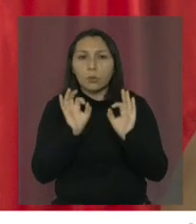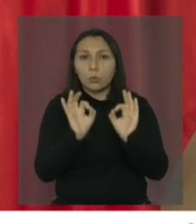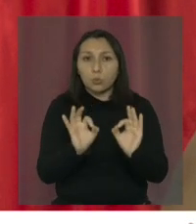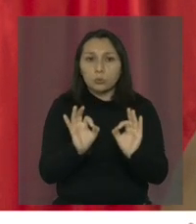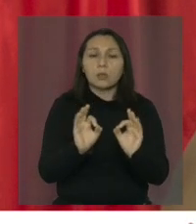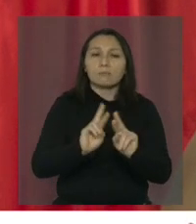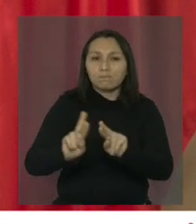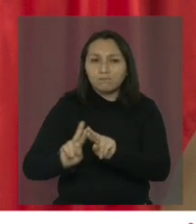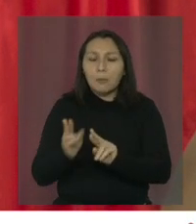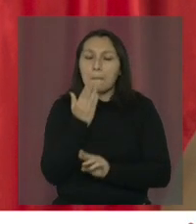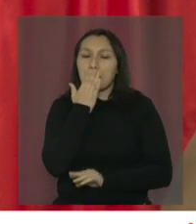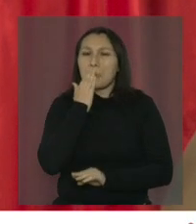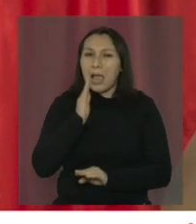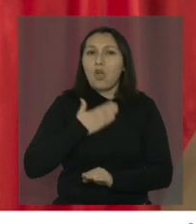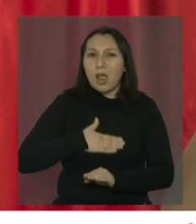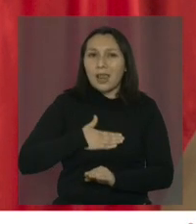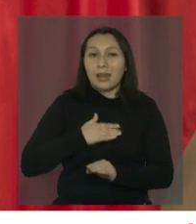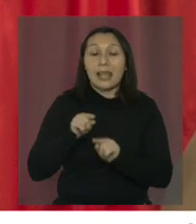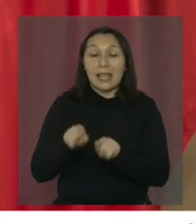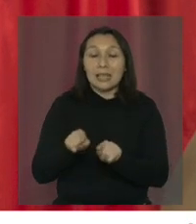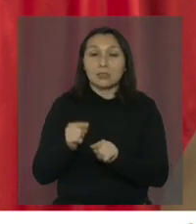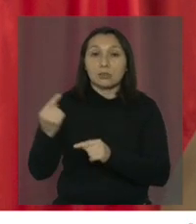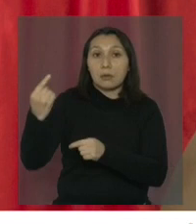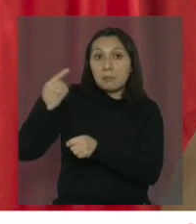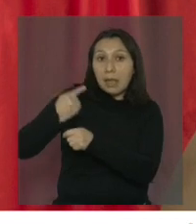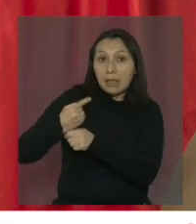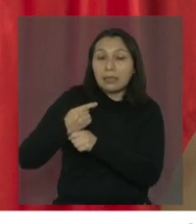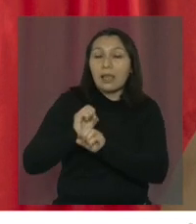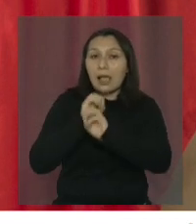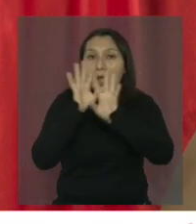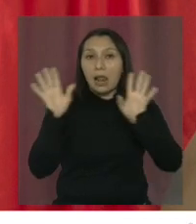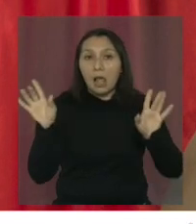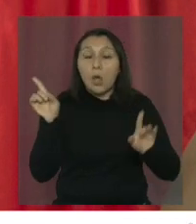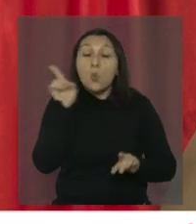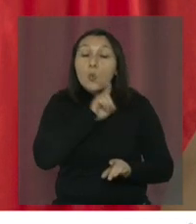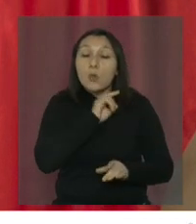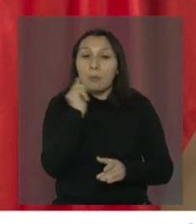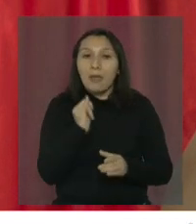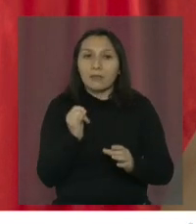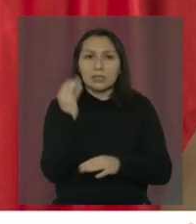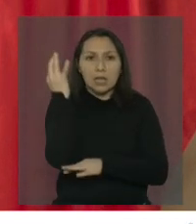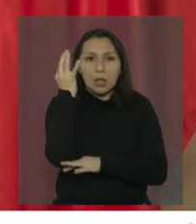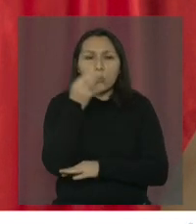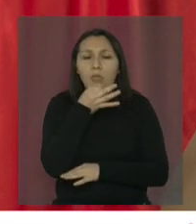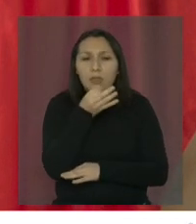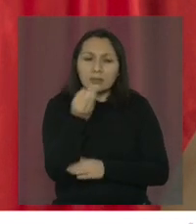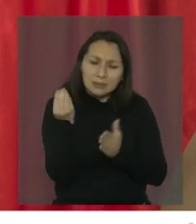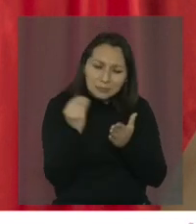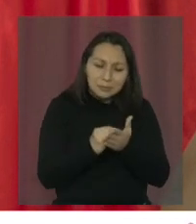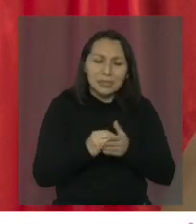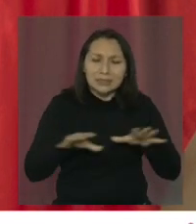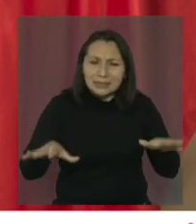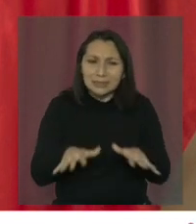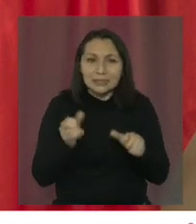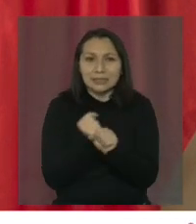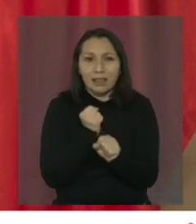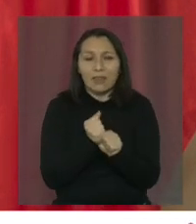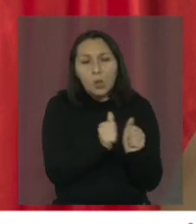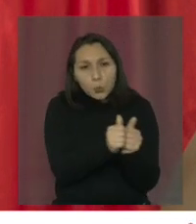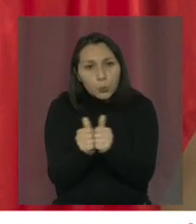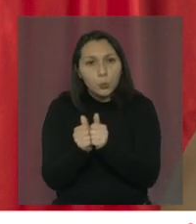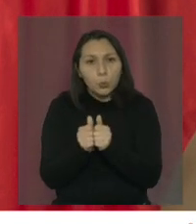mejorando y en eso el mandato es claro del último encuentro a reforzar nuestro trabajo colectivo